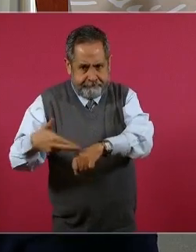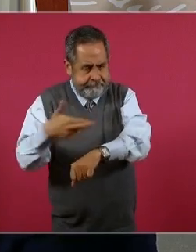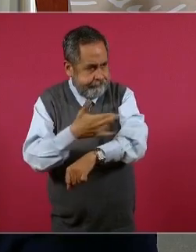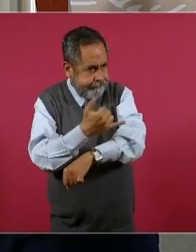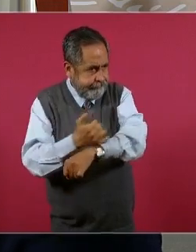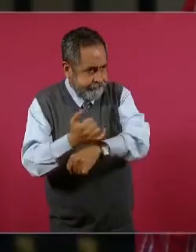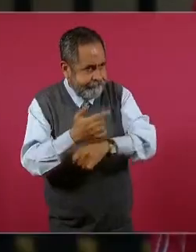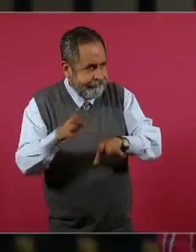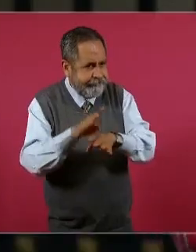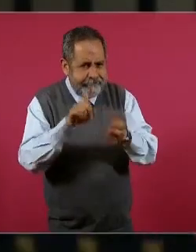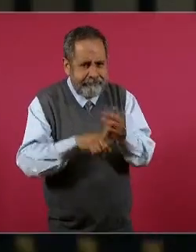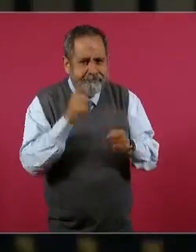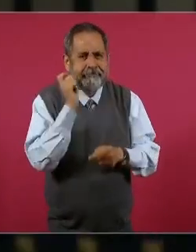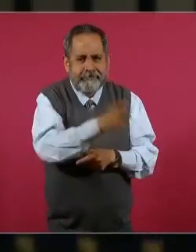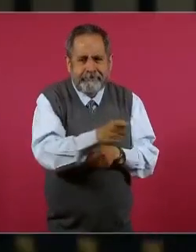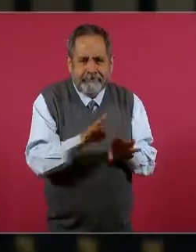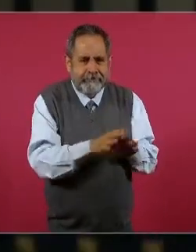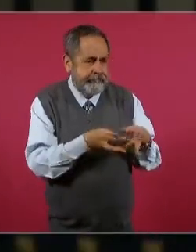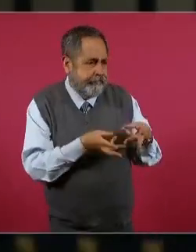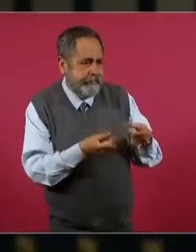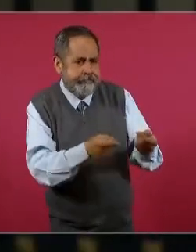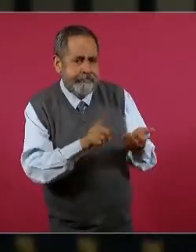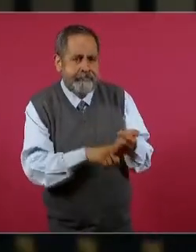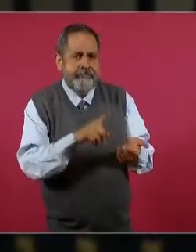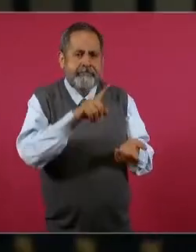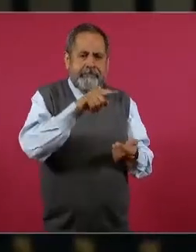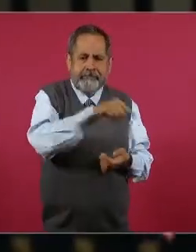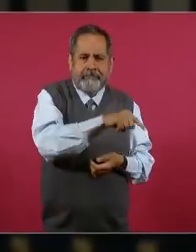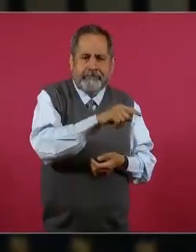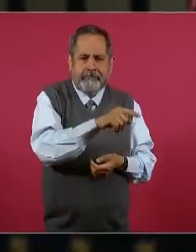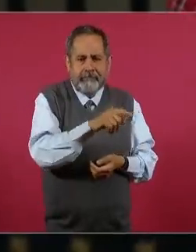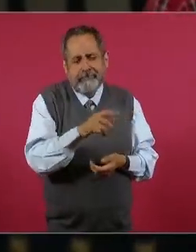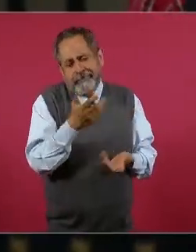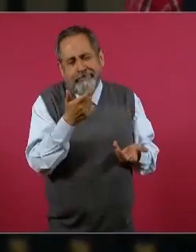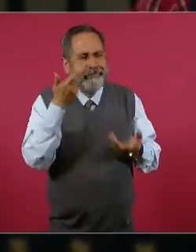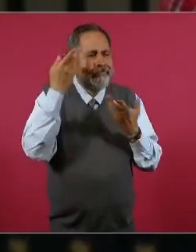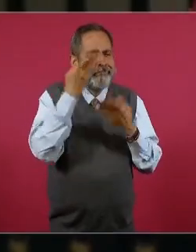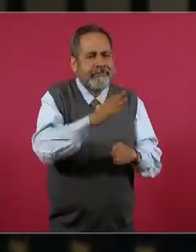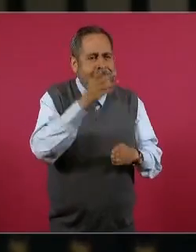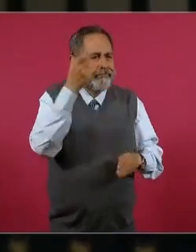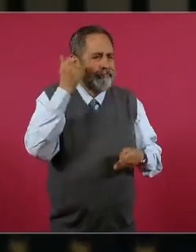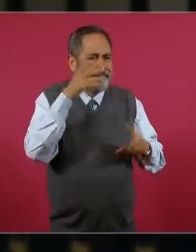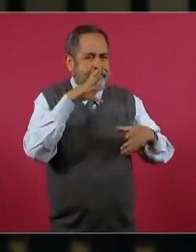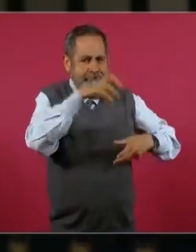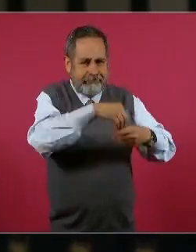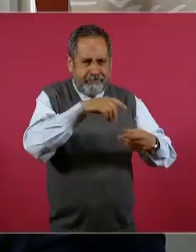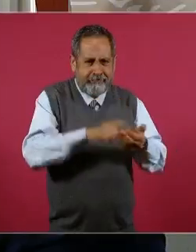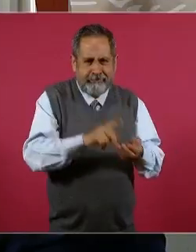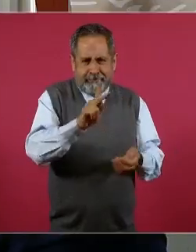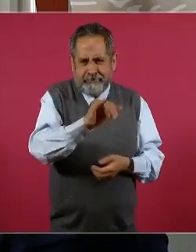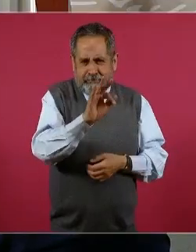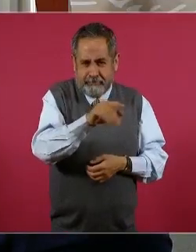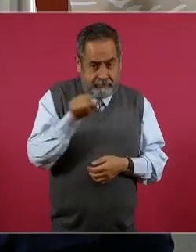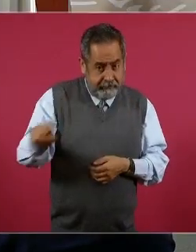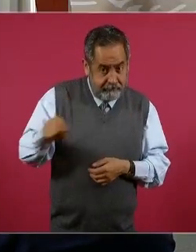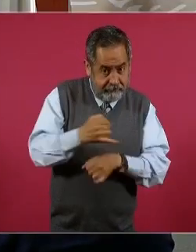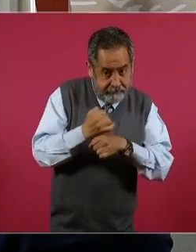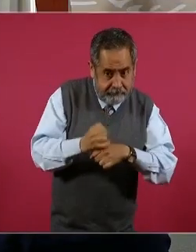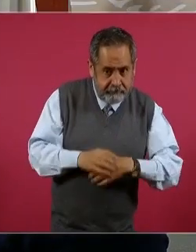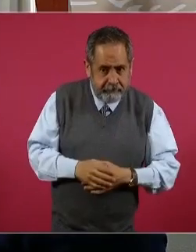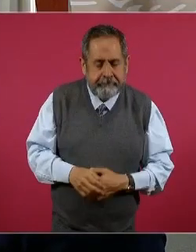vigilancia de cómo se está haciendo el manejo de estos recursos de todos los fideicomisos y de los recursos en el Poder Judicial. Sí, es